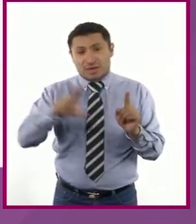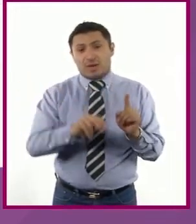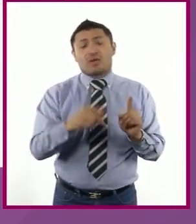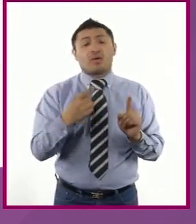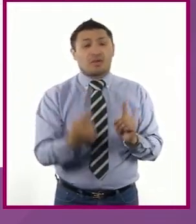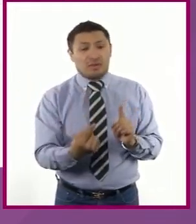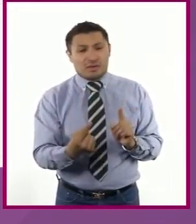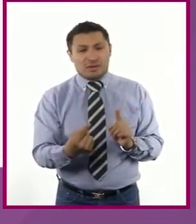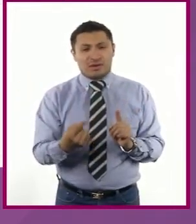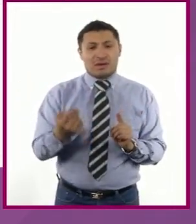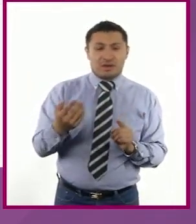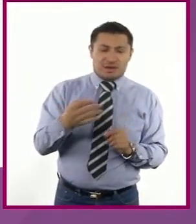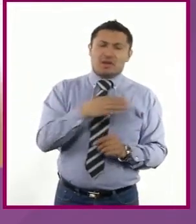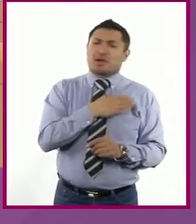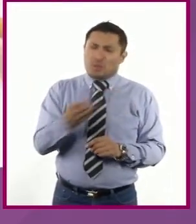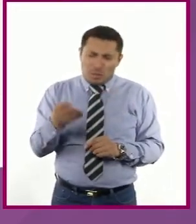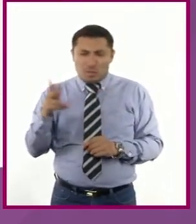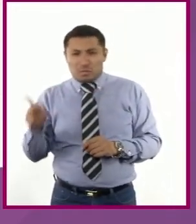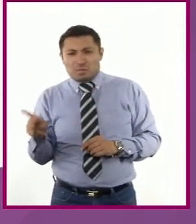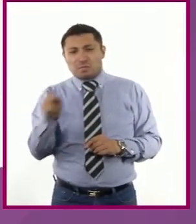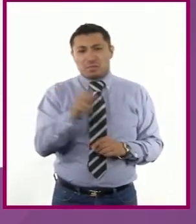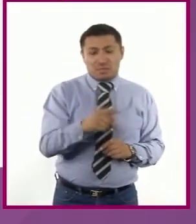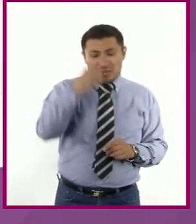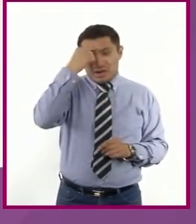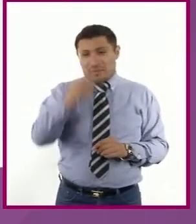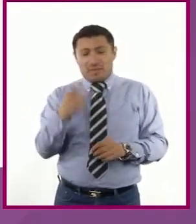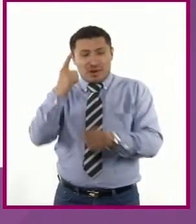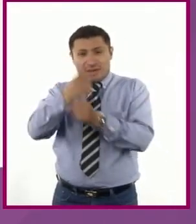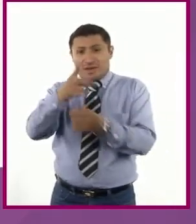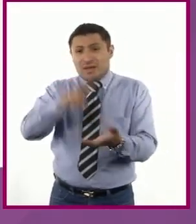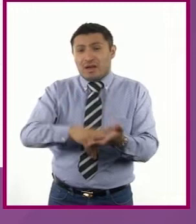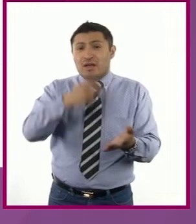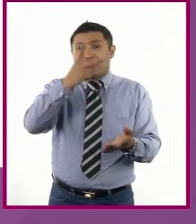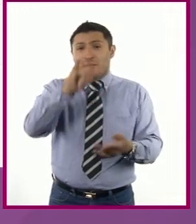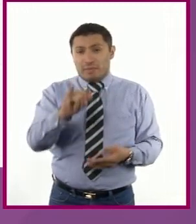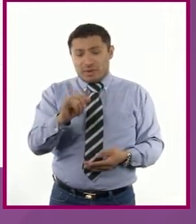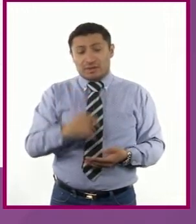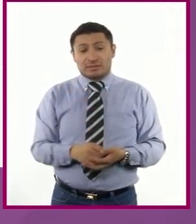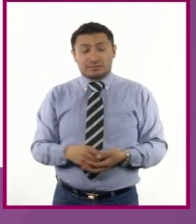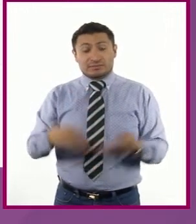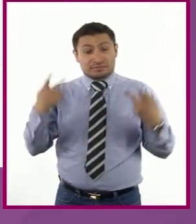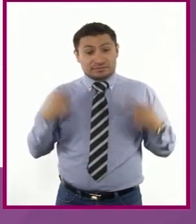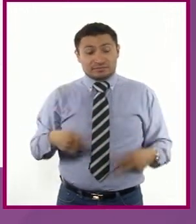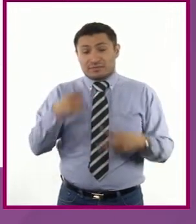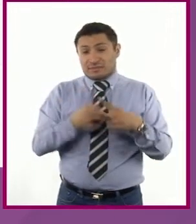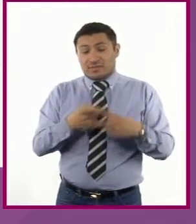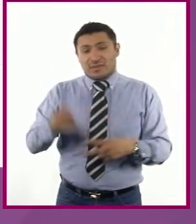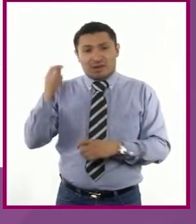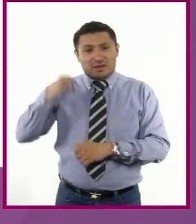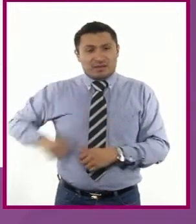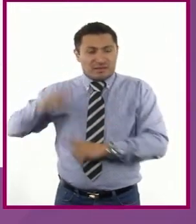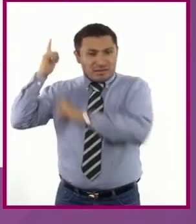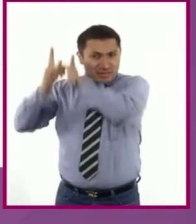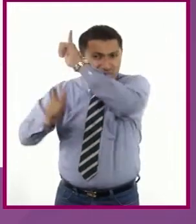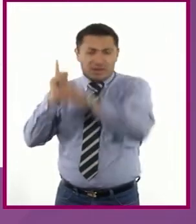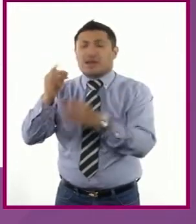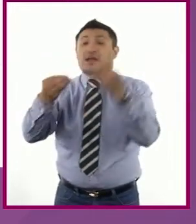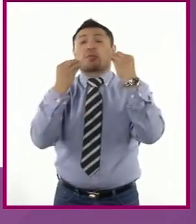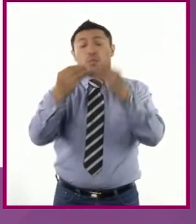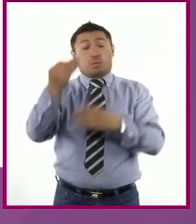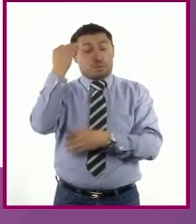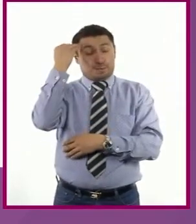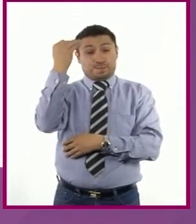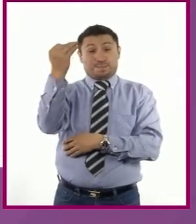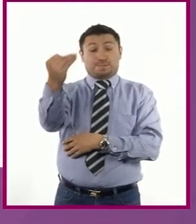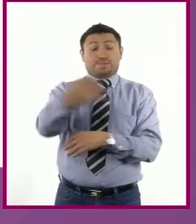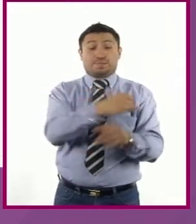256/81 era una buena aproximación para el valor de pi. Los matemáticos griegos dedicaron mucho tiempo para